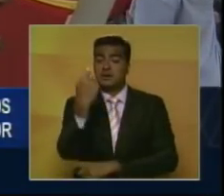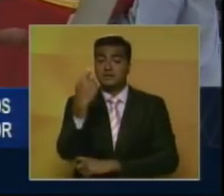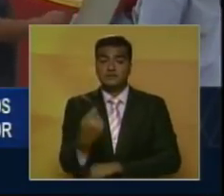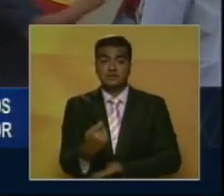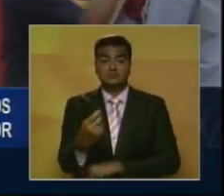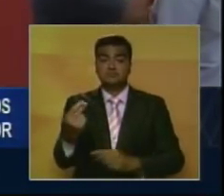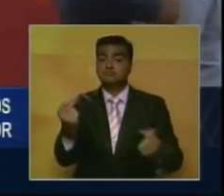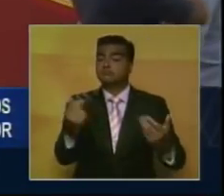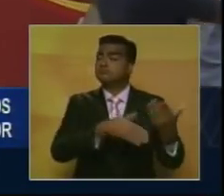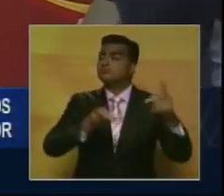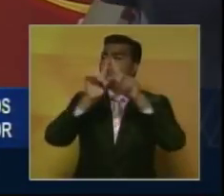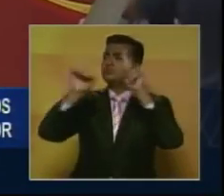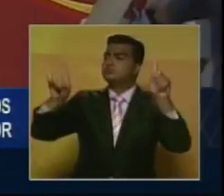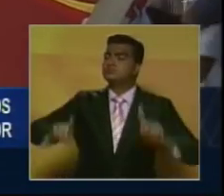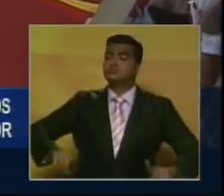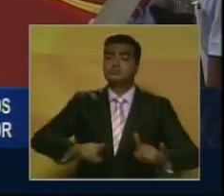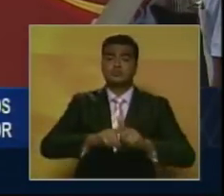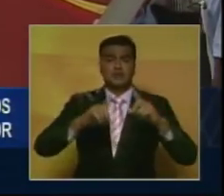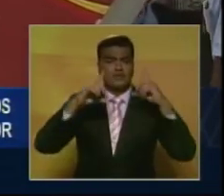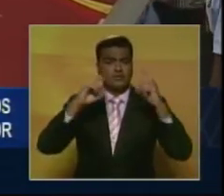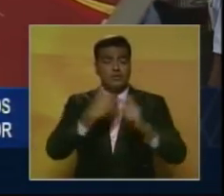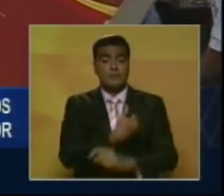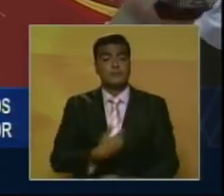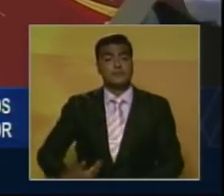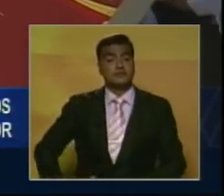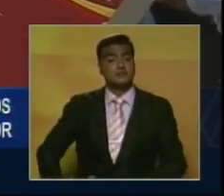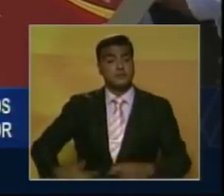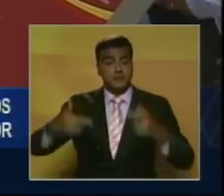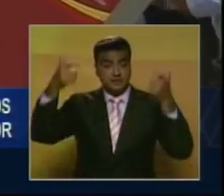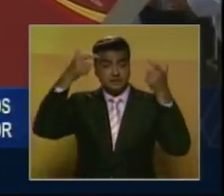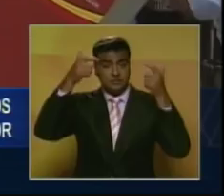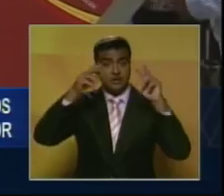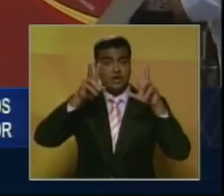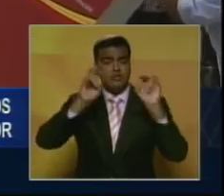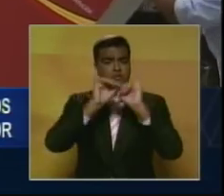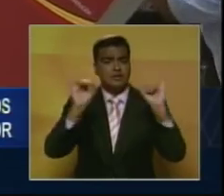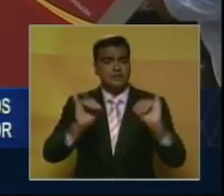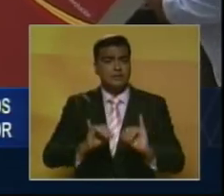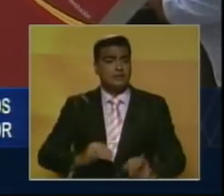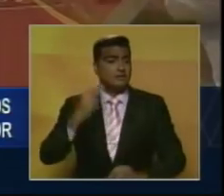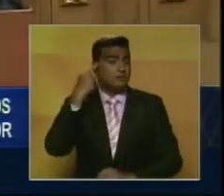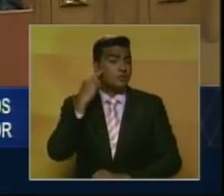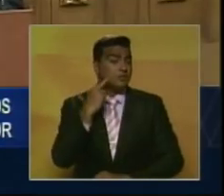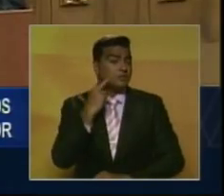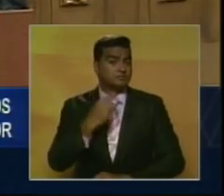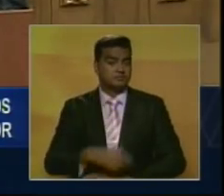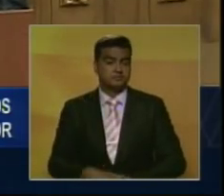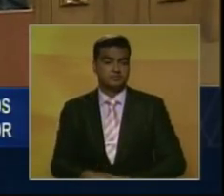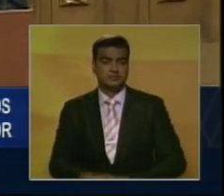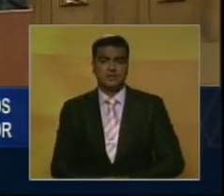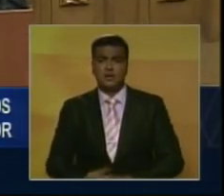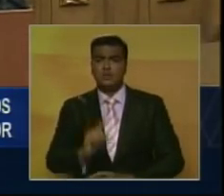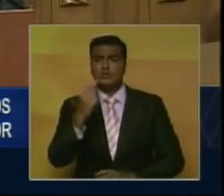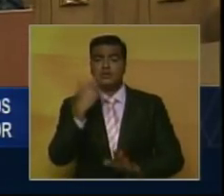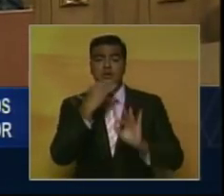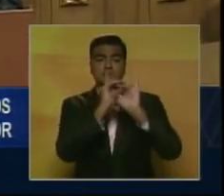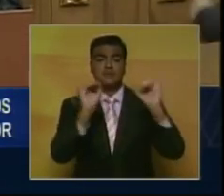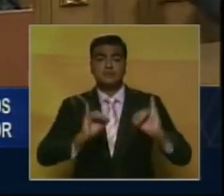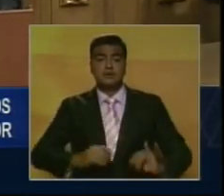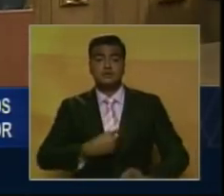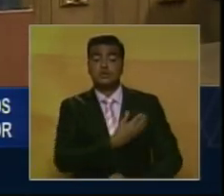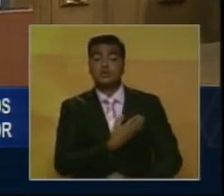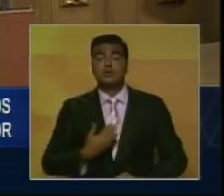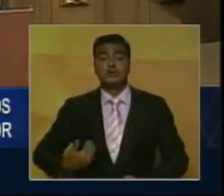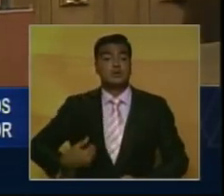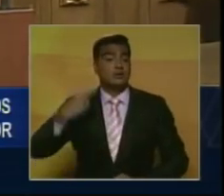las gigantografías del fallecido presidente Hugo Chávez y las nuevas imágenes de Simón Bolívar. La única imagen que quiero es la del